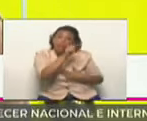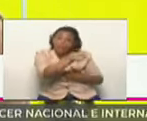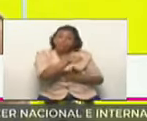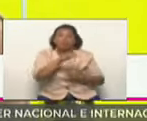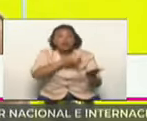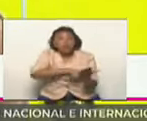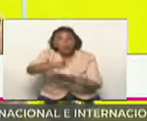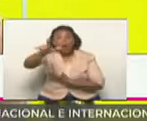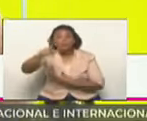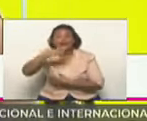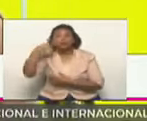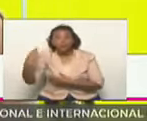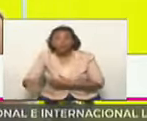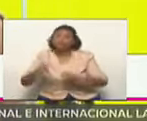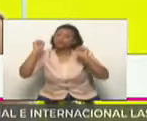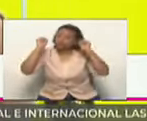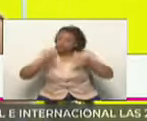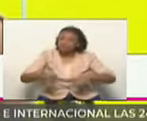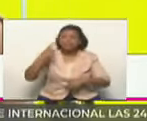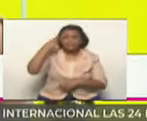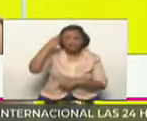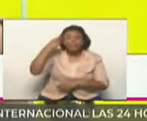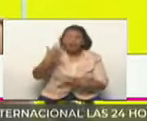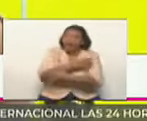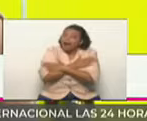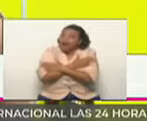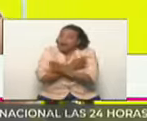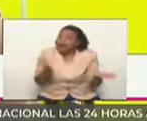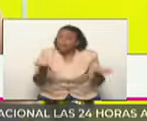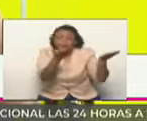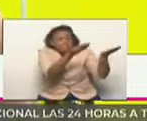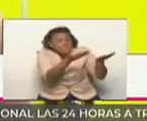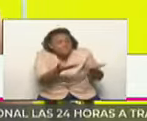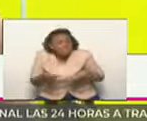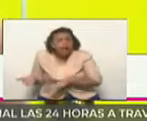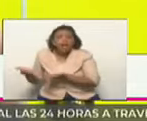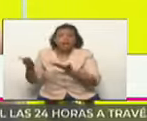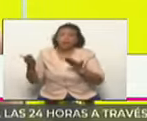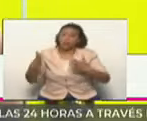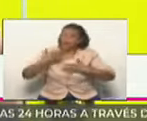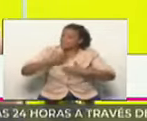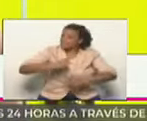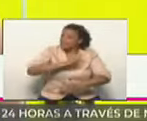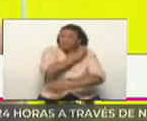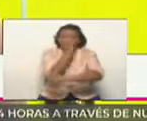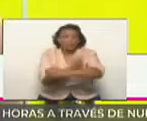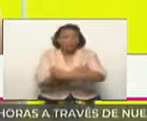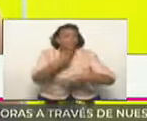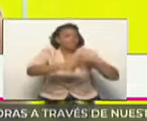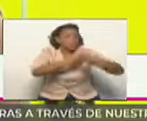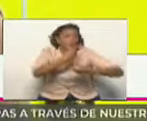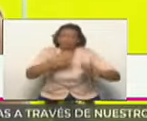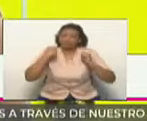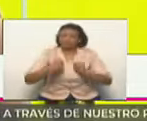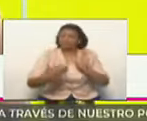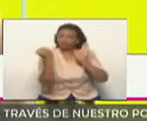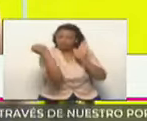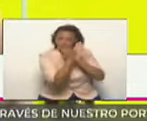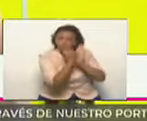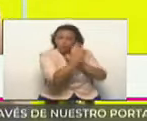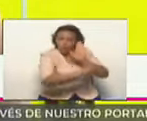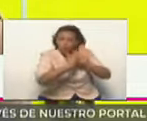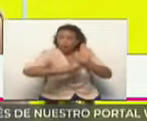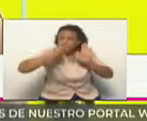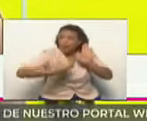viaje internacional, y que sabemos que tienen los brazos abiertos para recibir, pues, con la mejor energía, todos los productos de altísima calidad que Venezuela